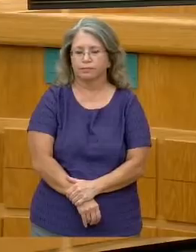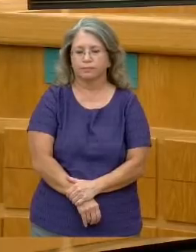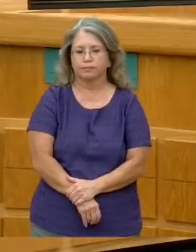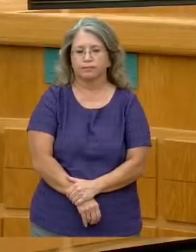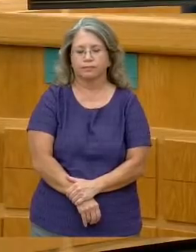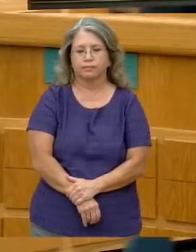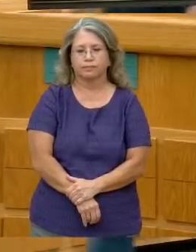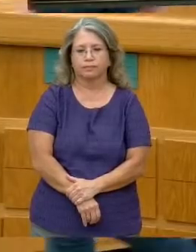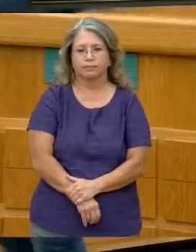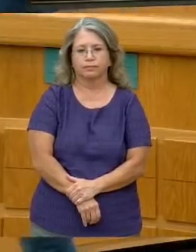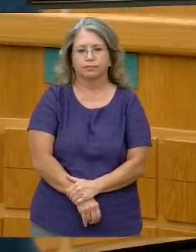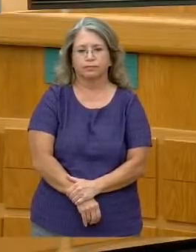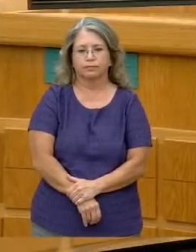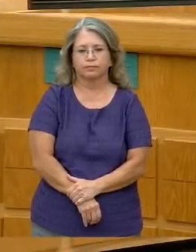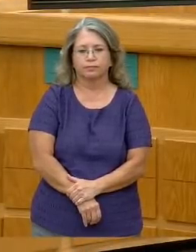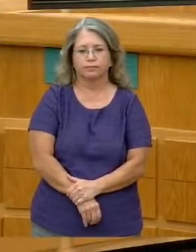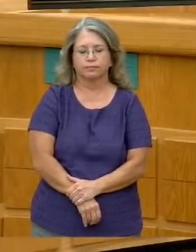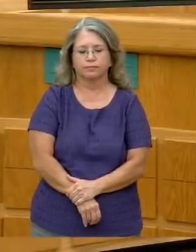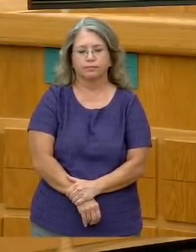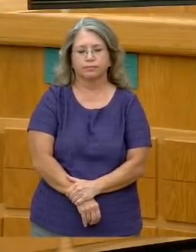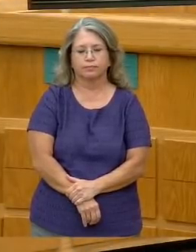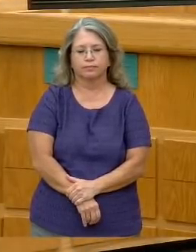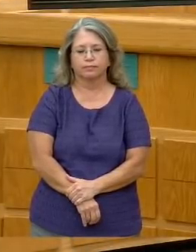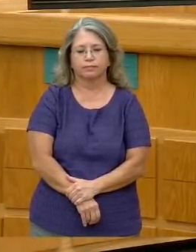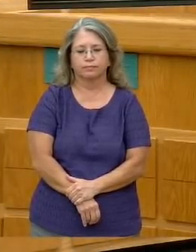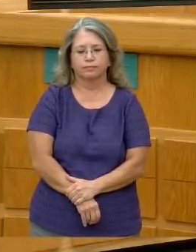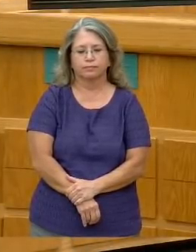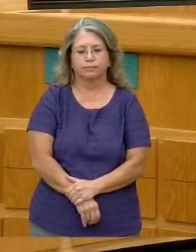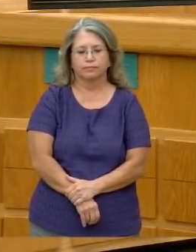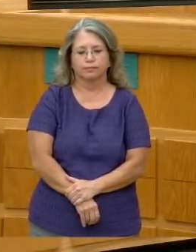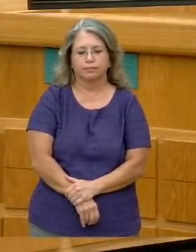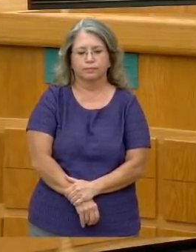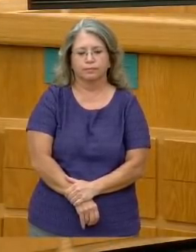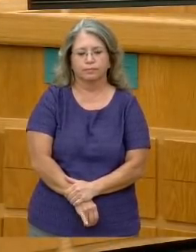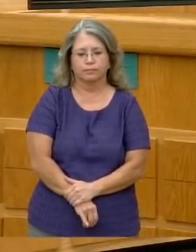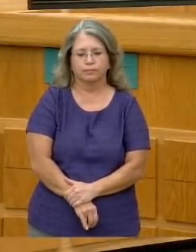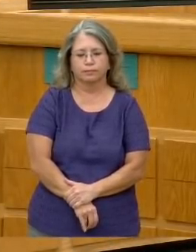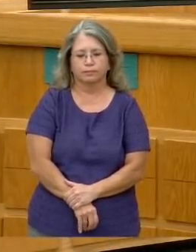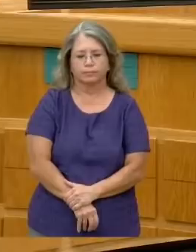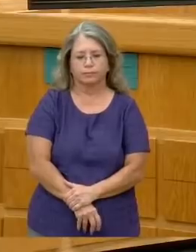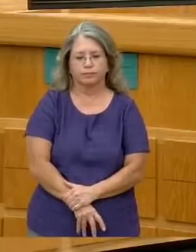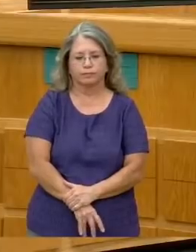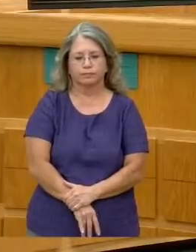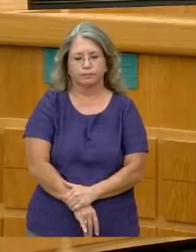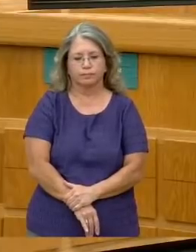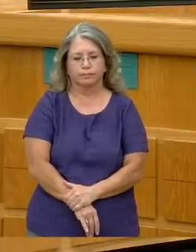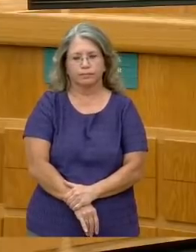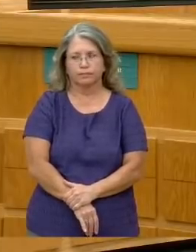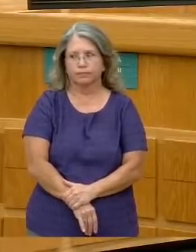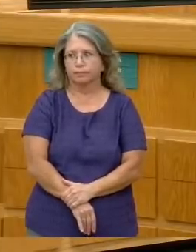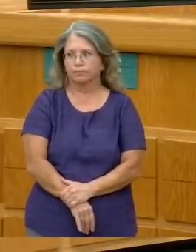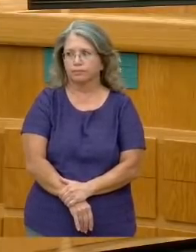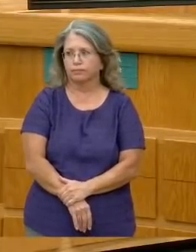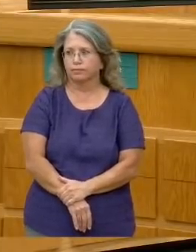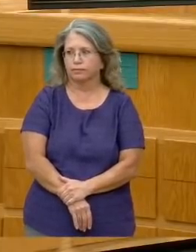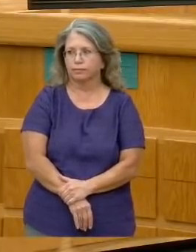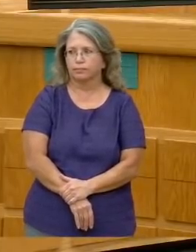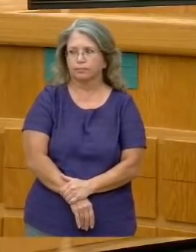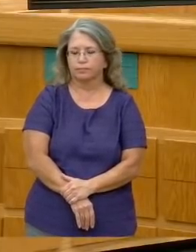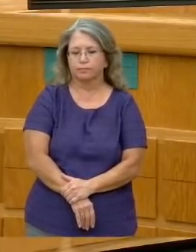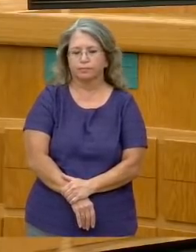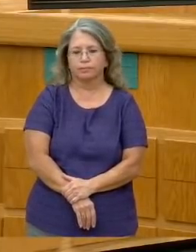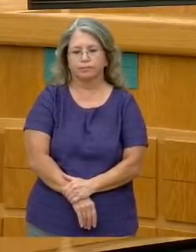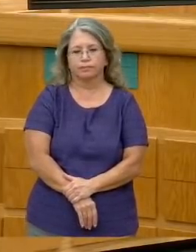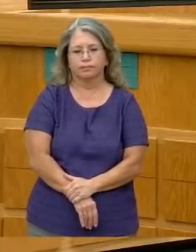porque la gran mayoría sí lo hacen. Déjeme sugerirle algo. Si usted cree que está enfermo y se hizo la prueba y está esperando los